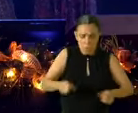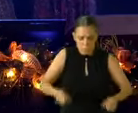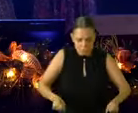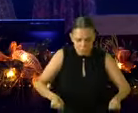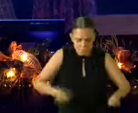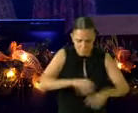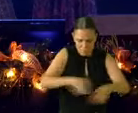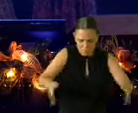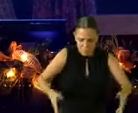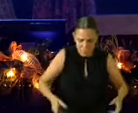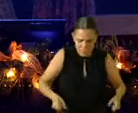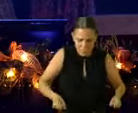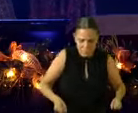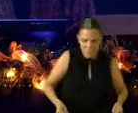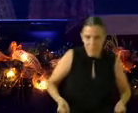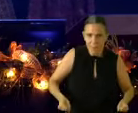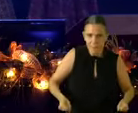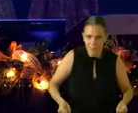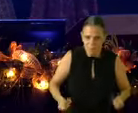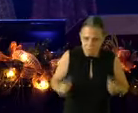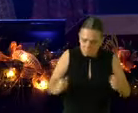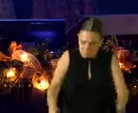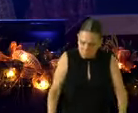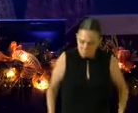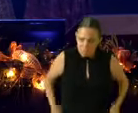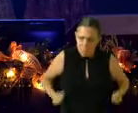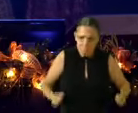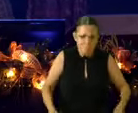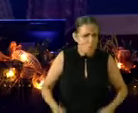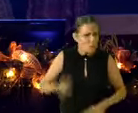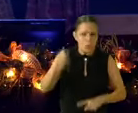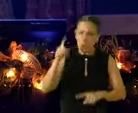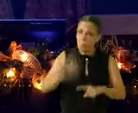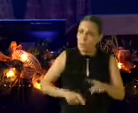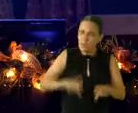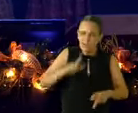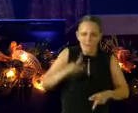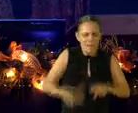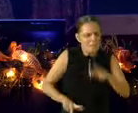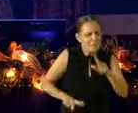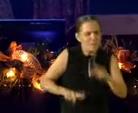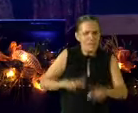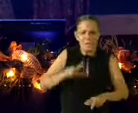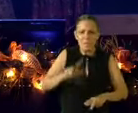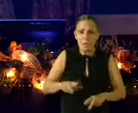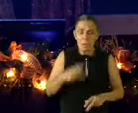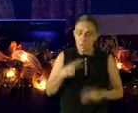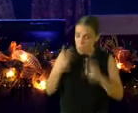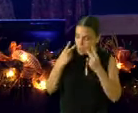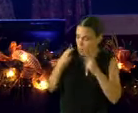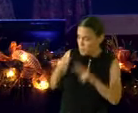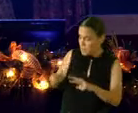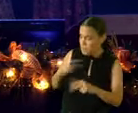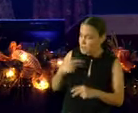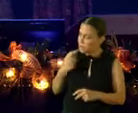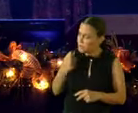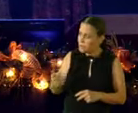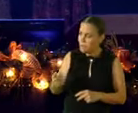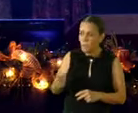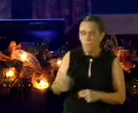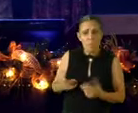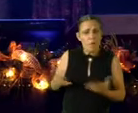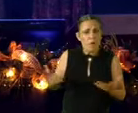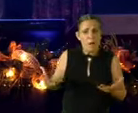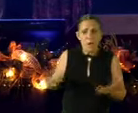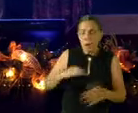con carrito para poner las piernas. Y casi no podía caminar en lo absoluto. Y cuando yo vi eso, yo dije, wow, Dios mío. Entonces, toda esa gente tuvo que